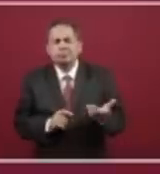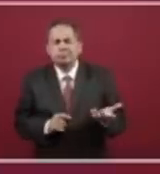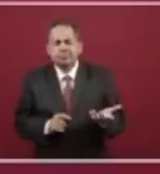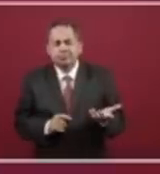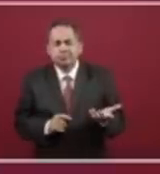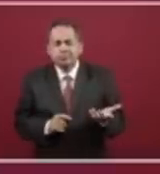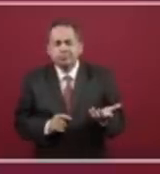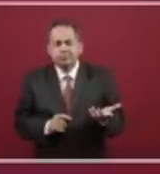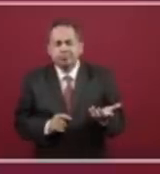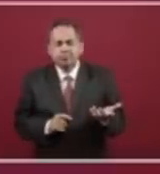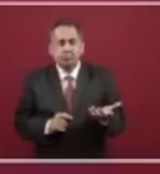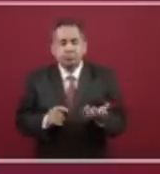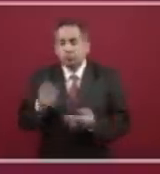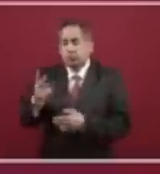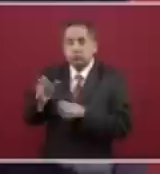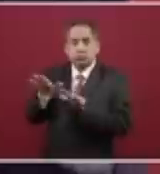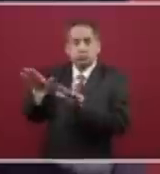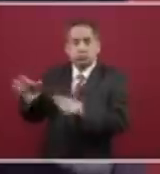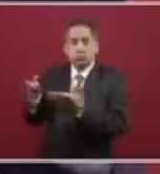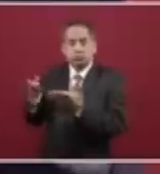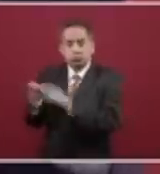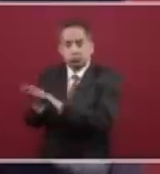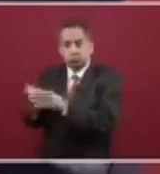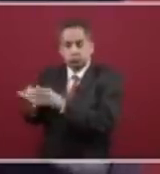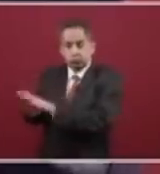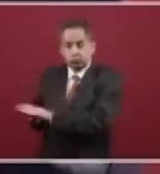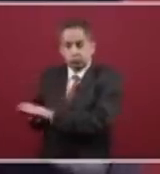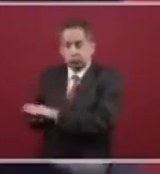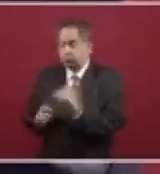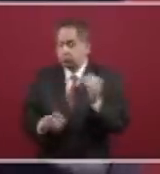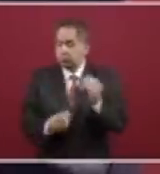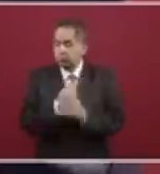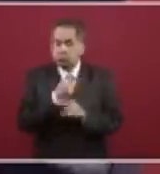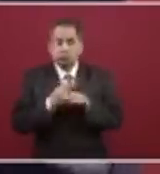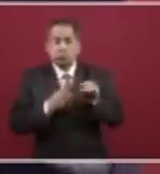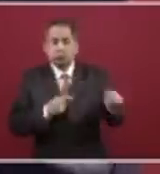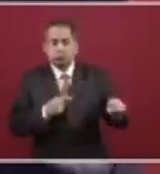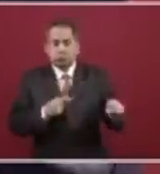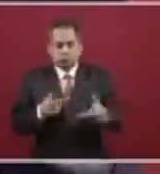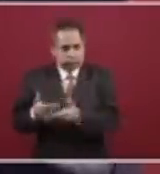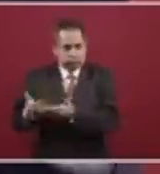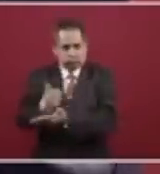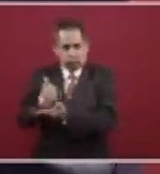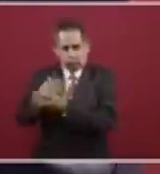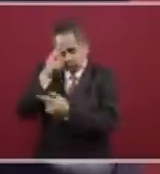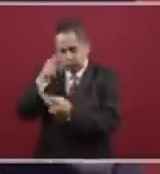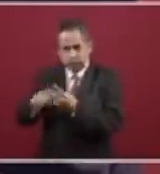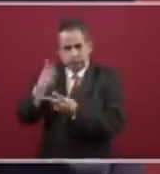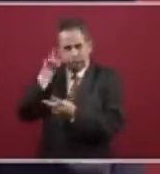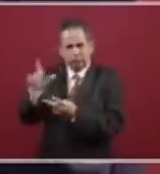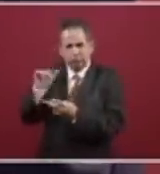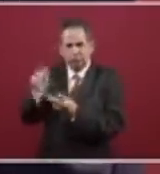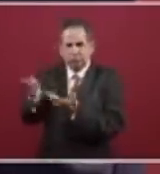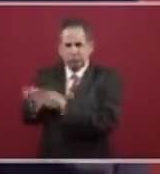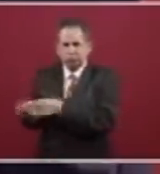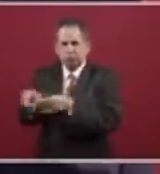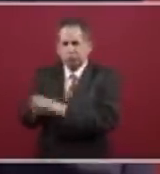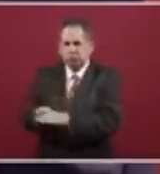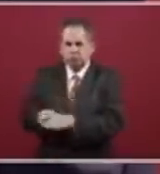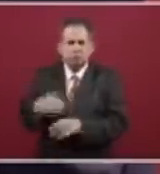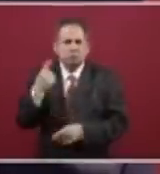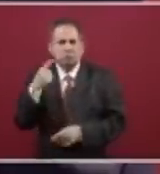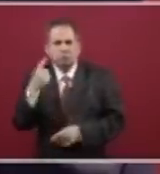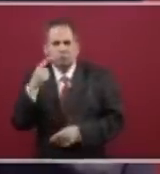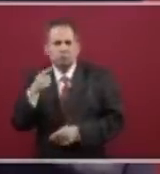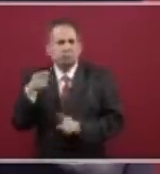cerrar dos aeropuertos del aeropuerto actual y el aeropuerto santa lucia y saben para qué